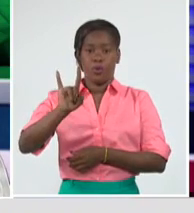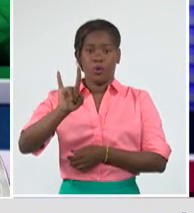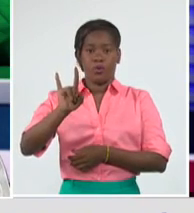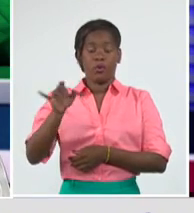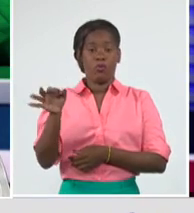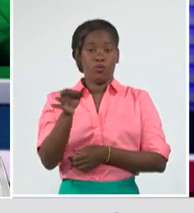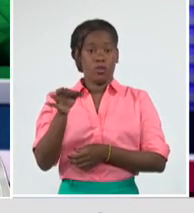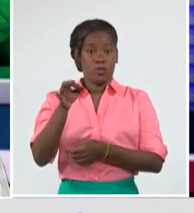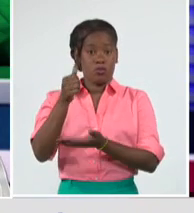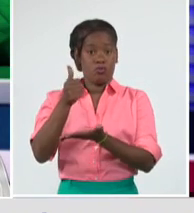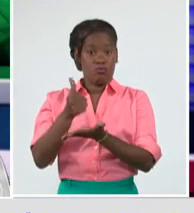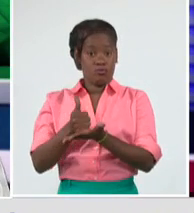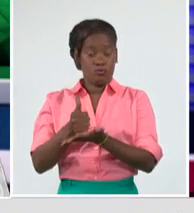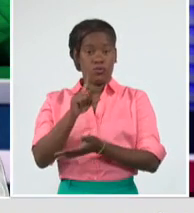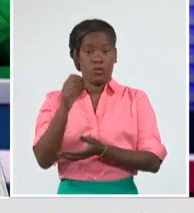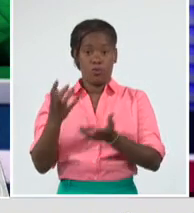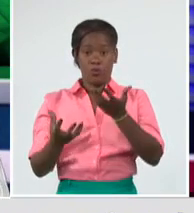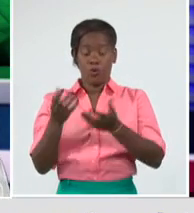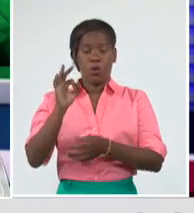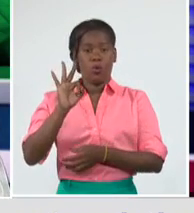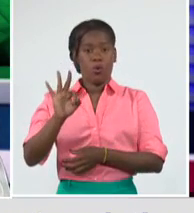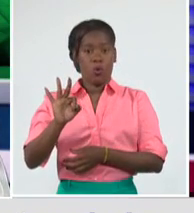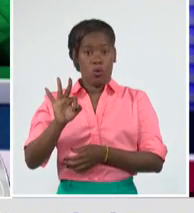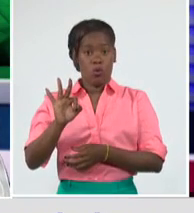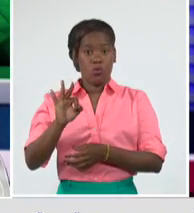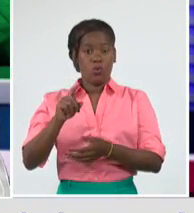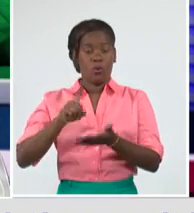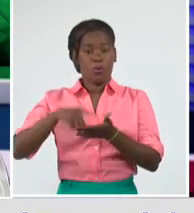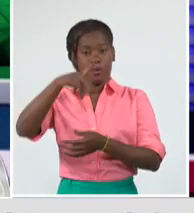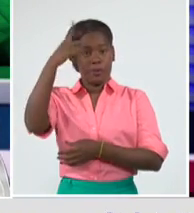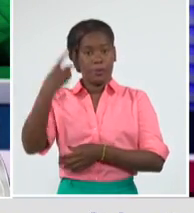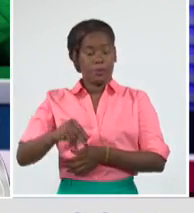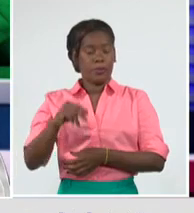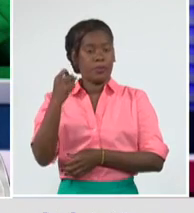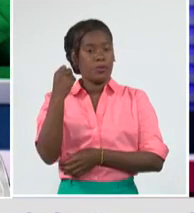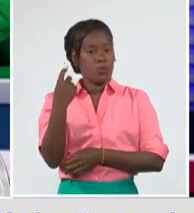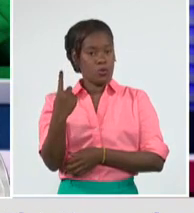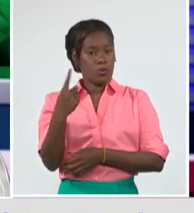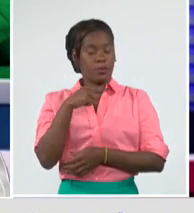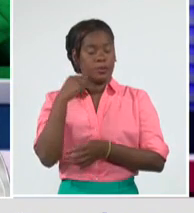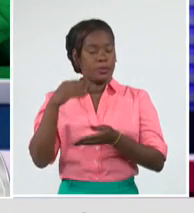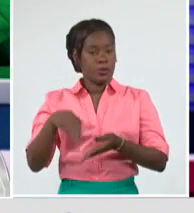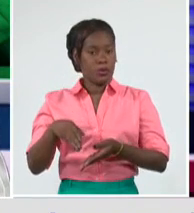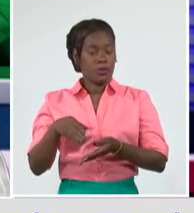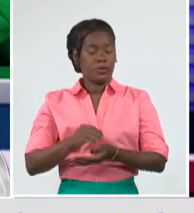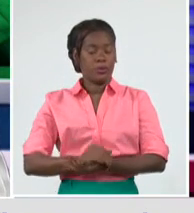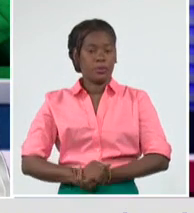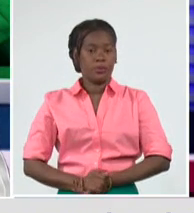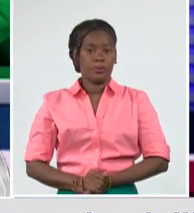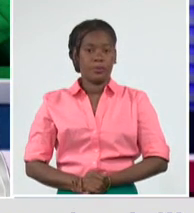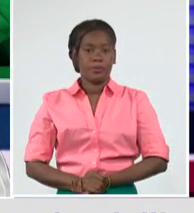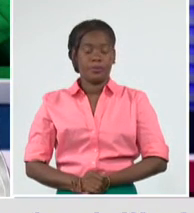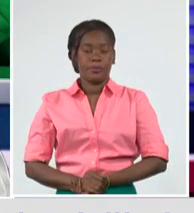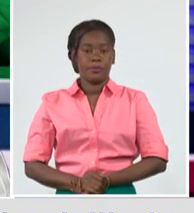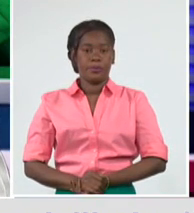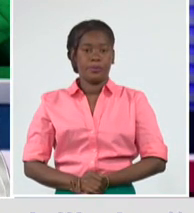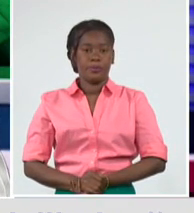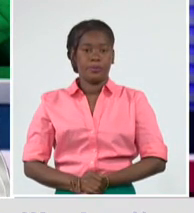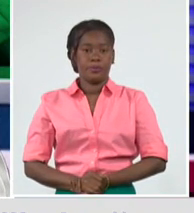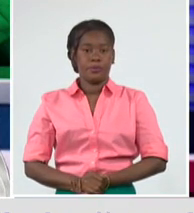del municipio de Palmira fallece una persona en estos días, en el día de ayer. En la provincia de